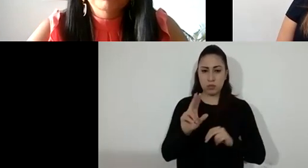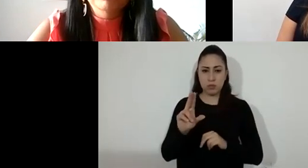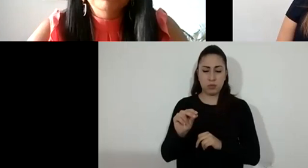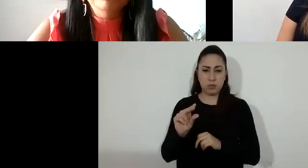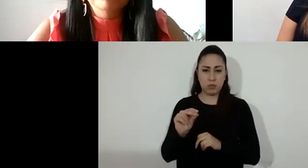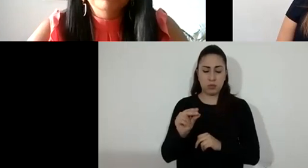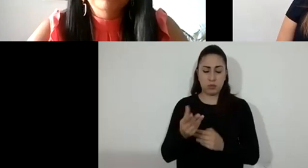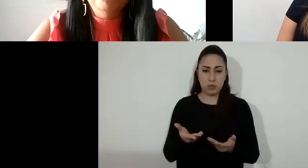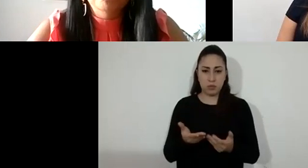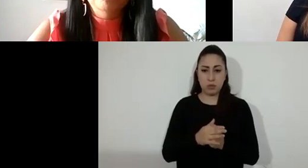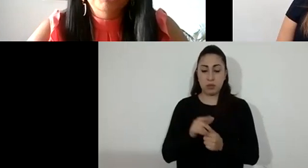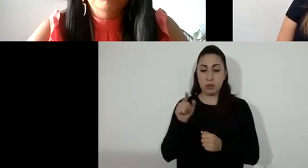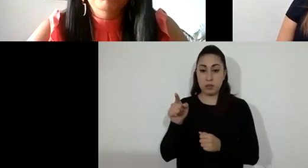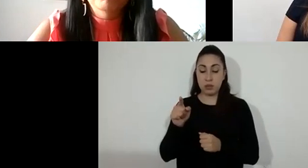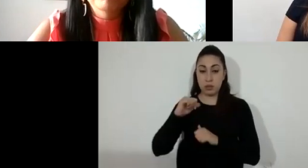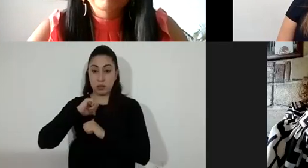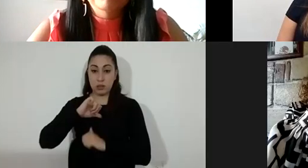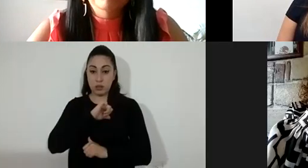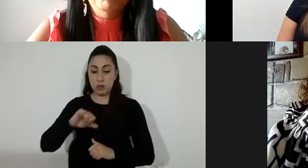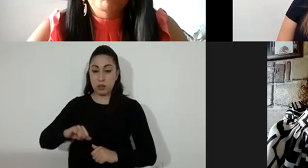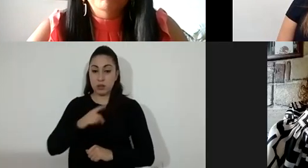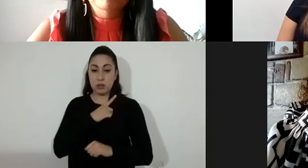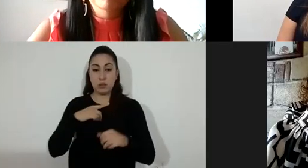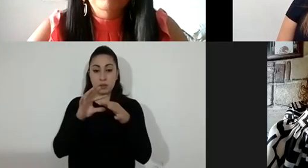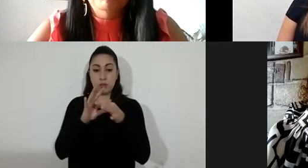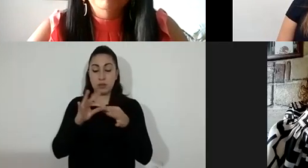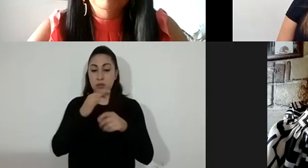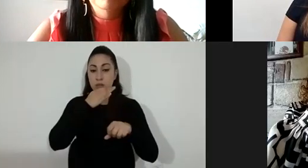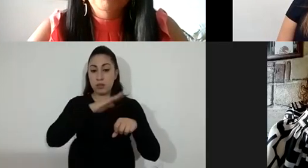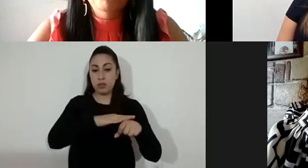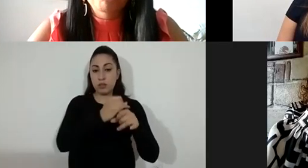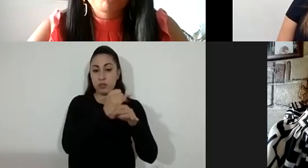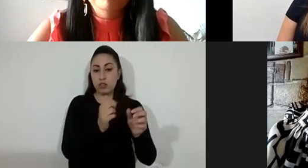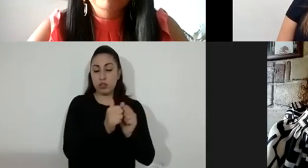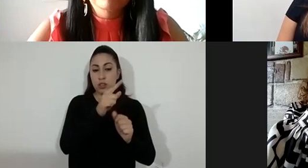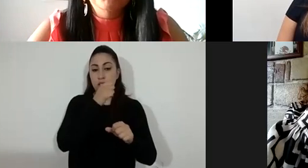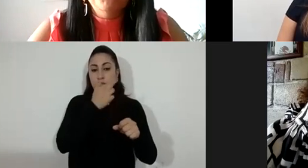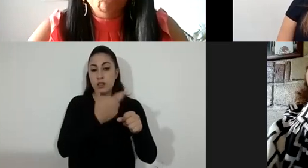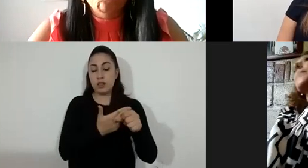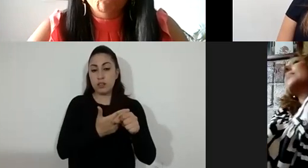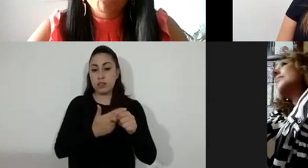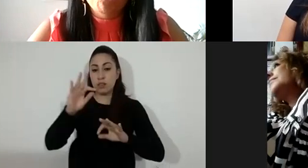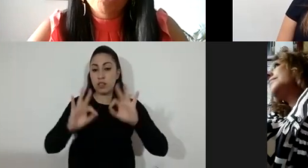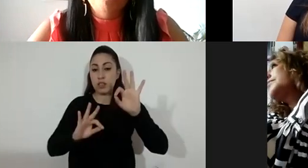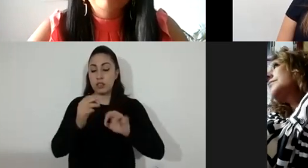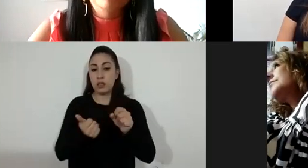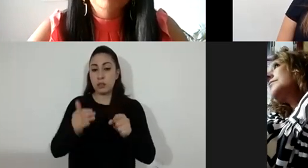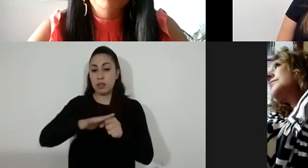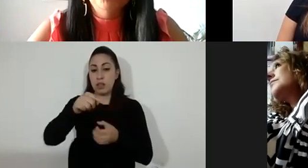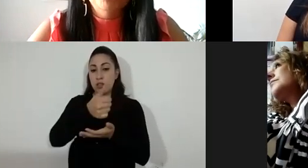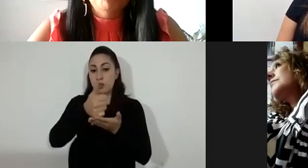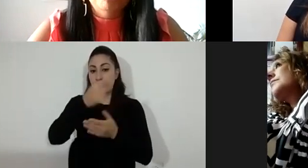que justificar e informar a la Secretaría de Administración y Finanzas de la Ciudad de México. Es